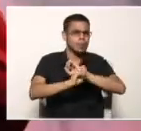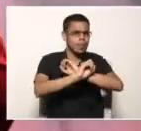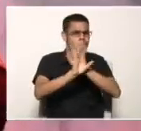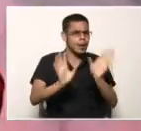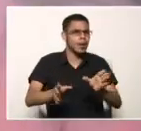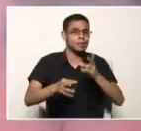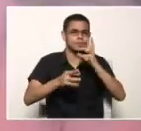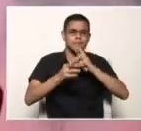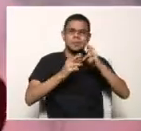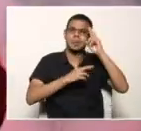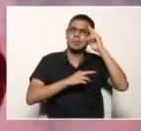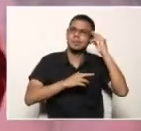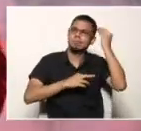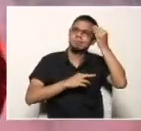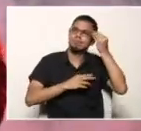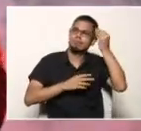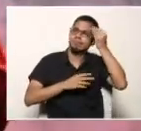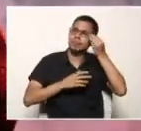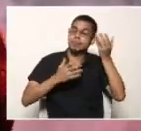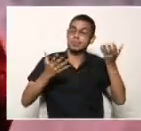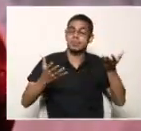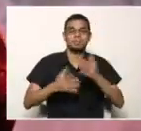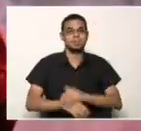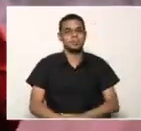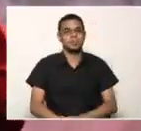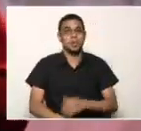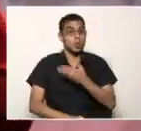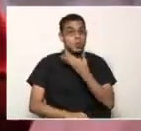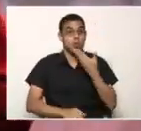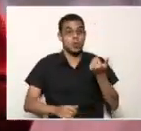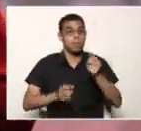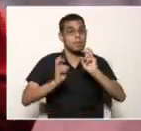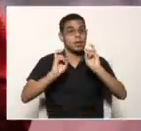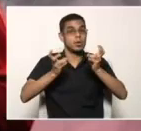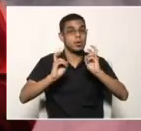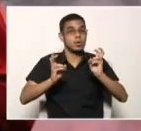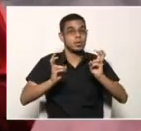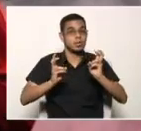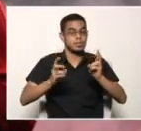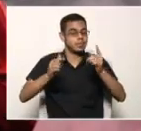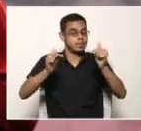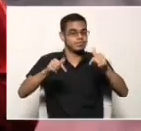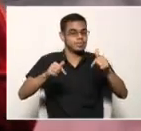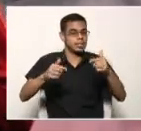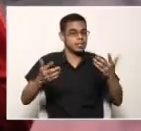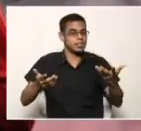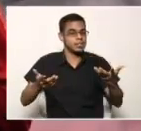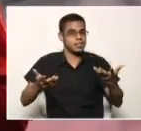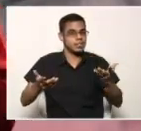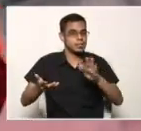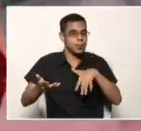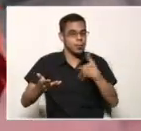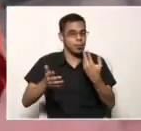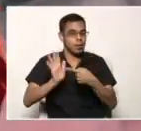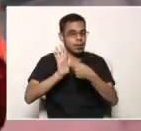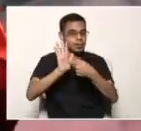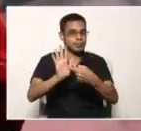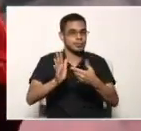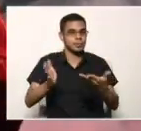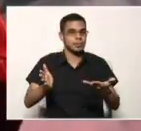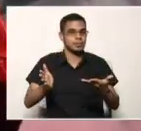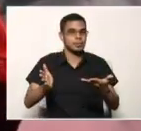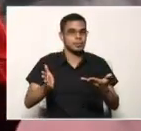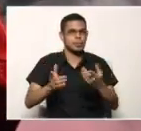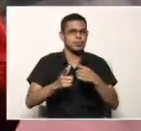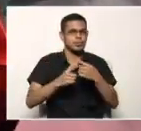¿verdad, Arias? Es así, Big Mauri. Los videos con los mejores contenidos que solo el mejor programa esta temporada se los puede traer. Pero ahora veamos